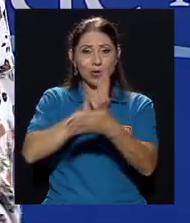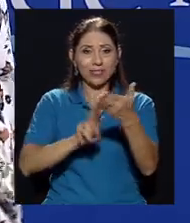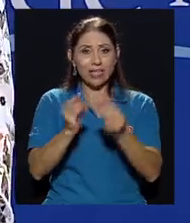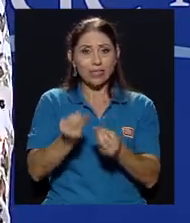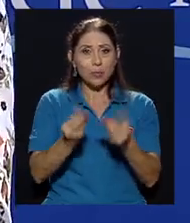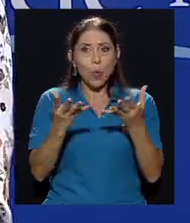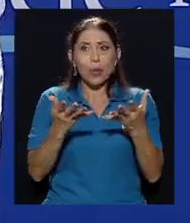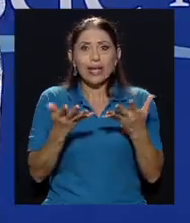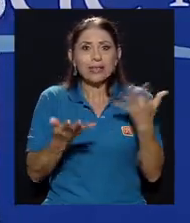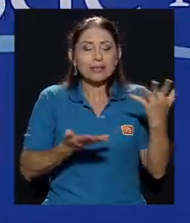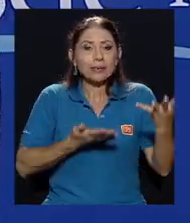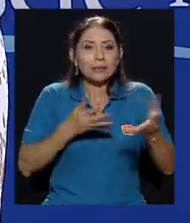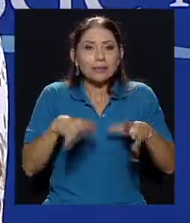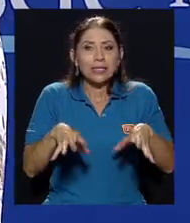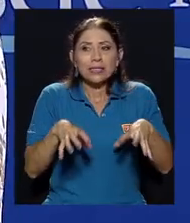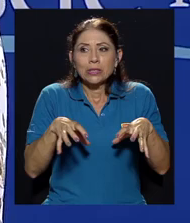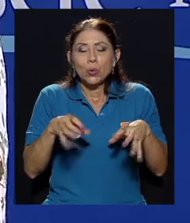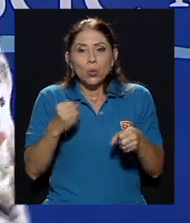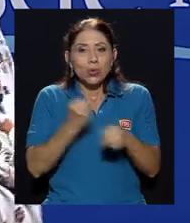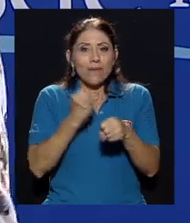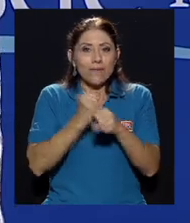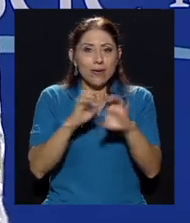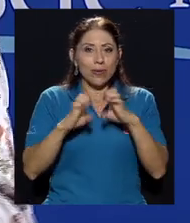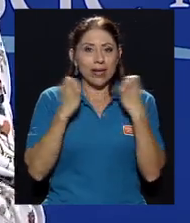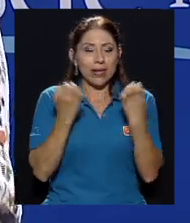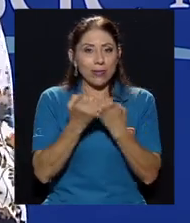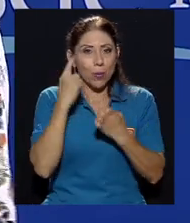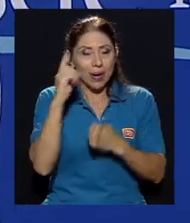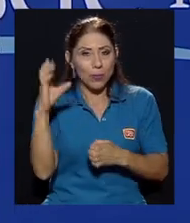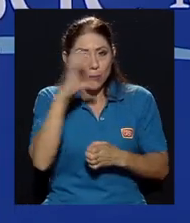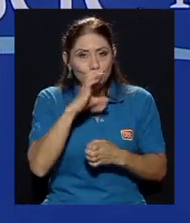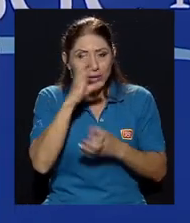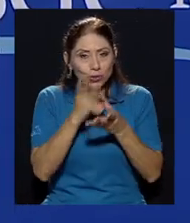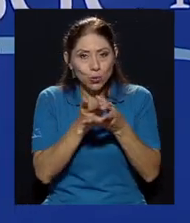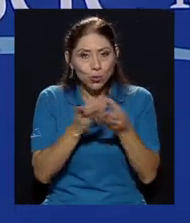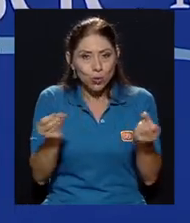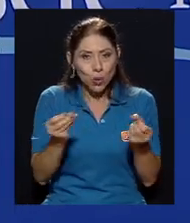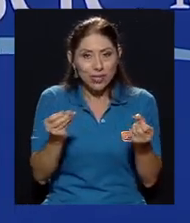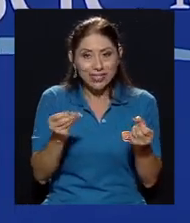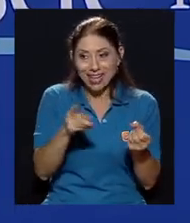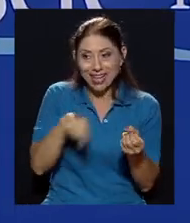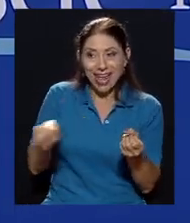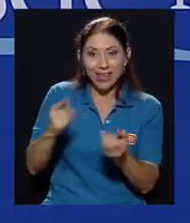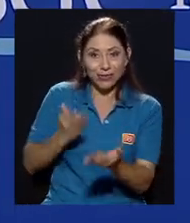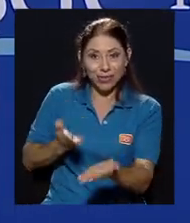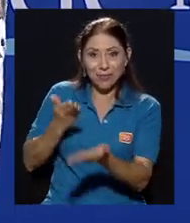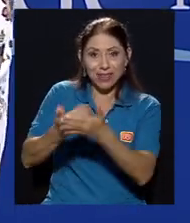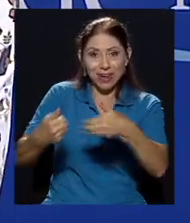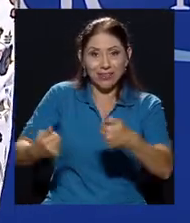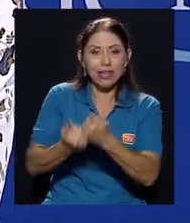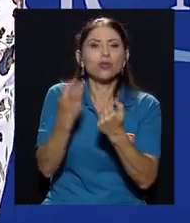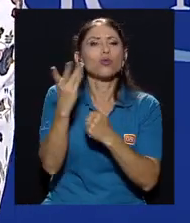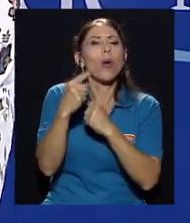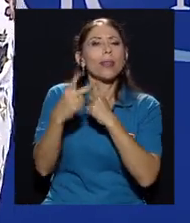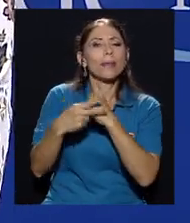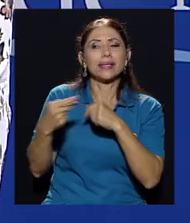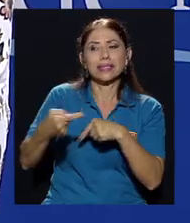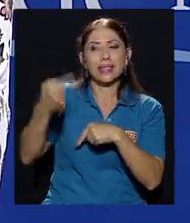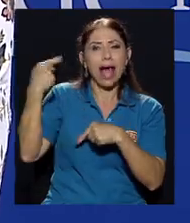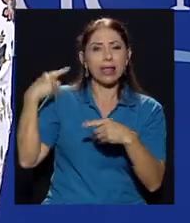tensión en aquel trabajo en equipo para buscar soluciones a unos retos que se les plantean cuantas ediciones tenemos ya de